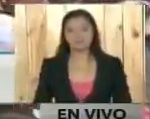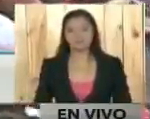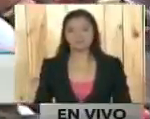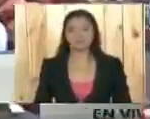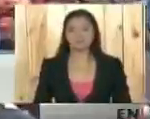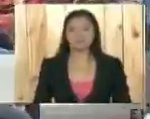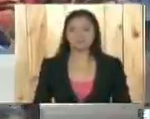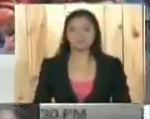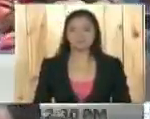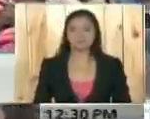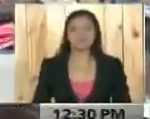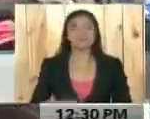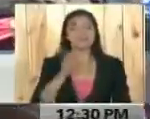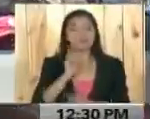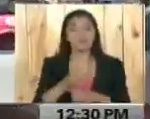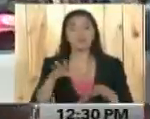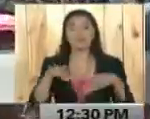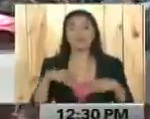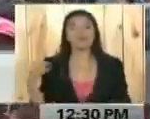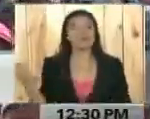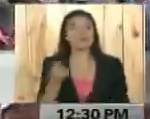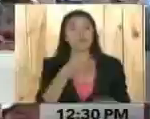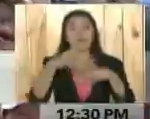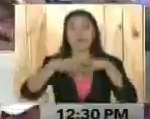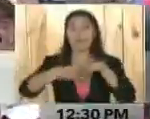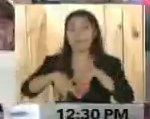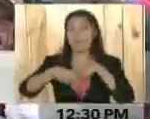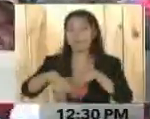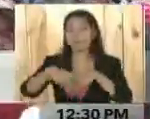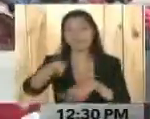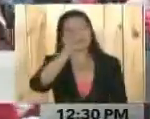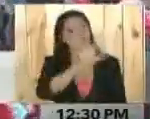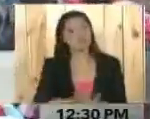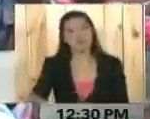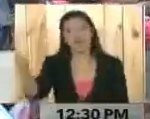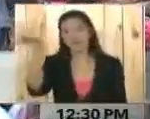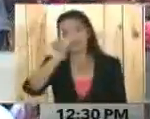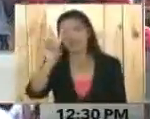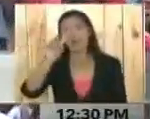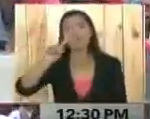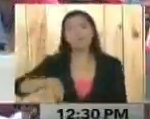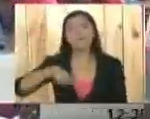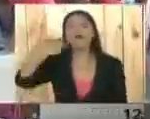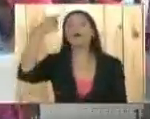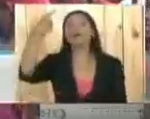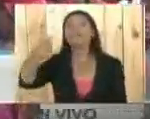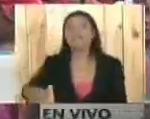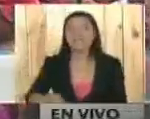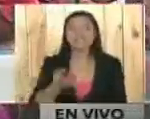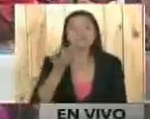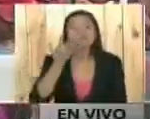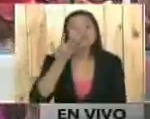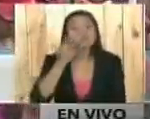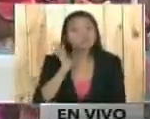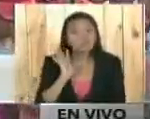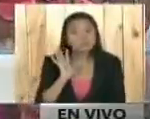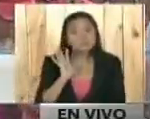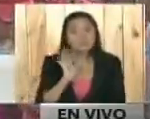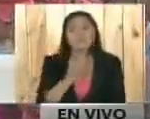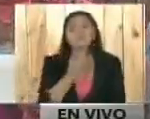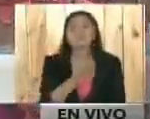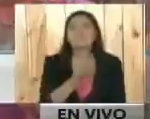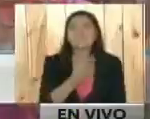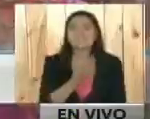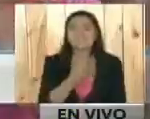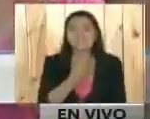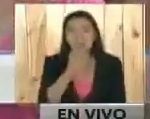Vamos entonces a subir. Movilización en toda Venezuela. Mañana dicen el majunche